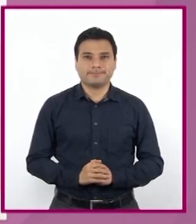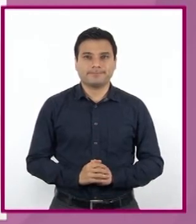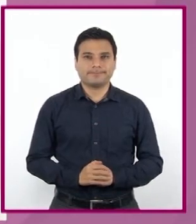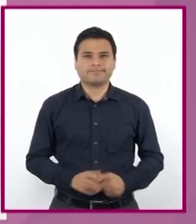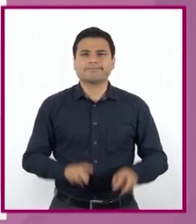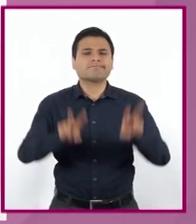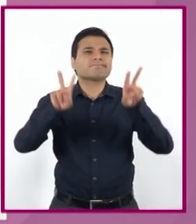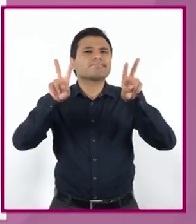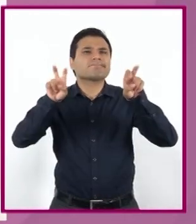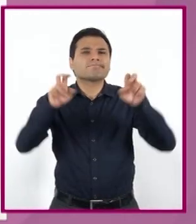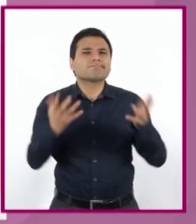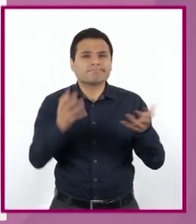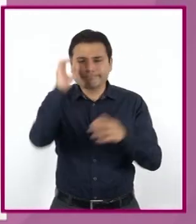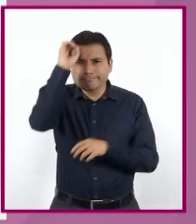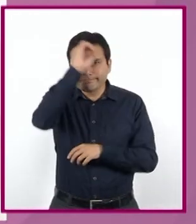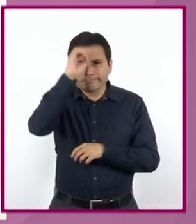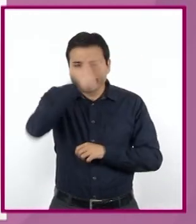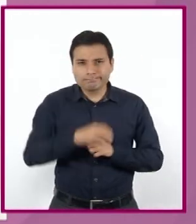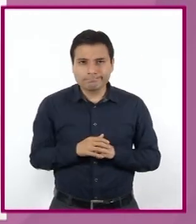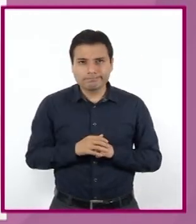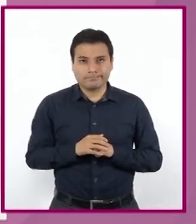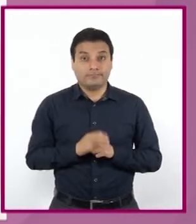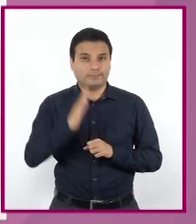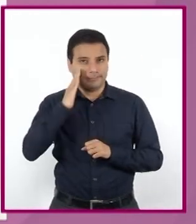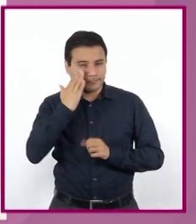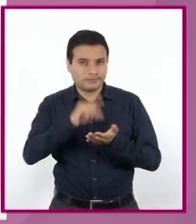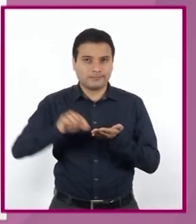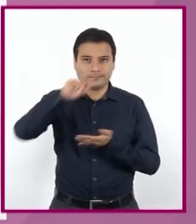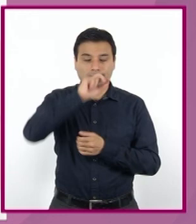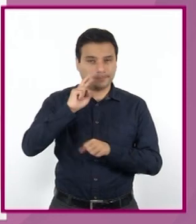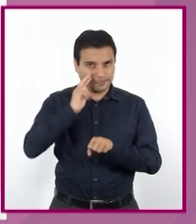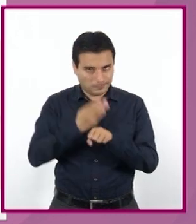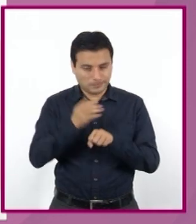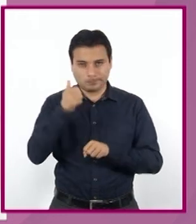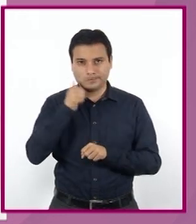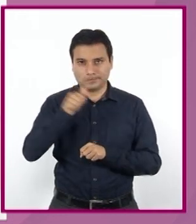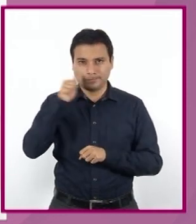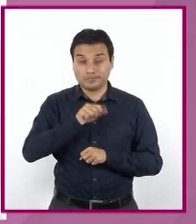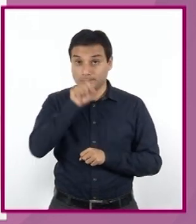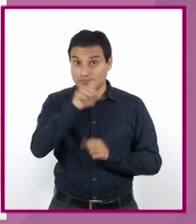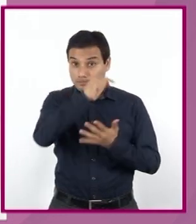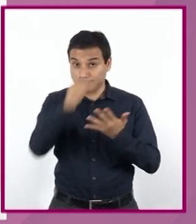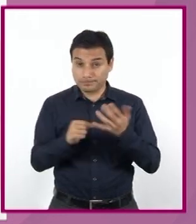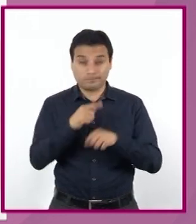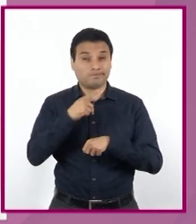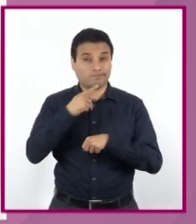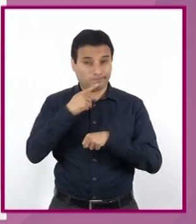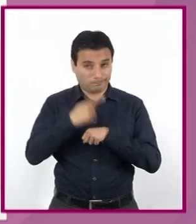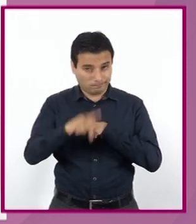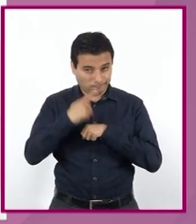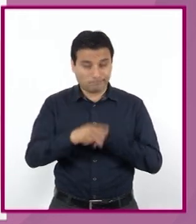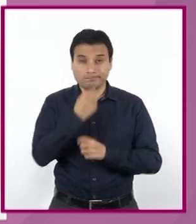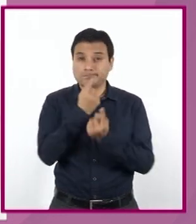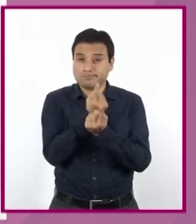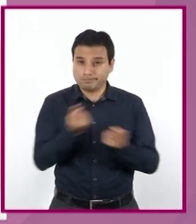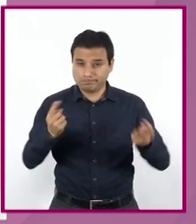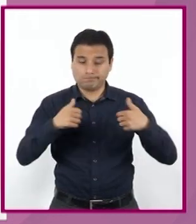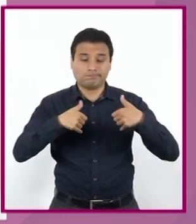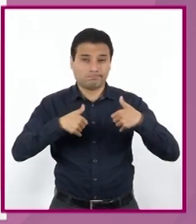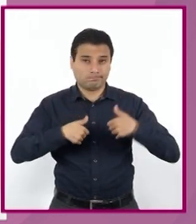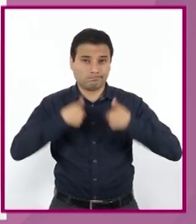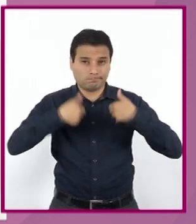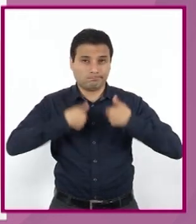El tema de este ensayo es el uso responsable de las redes sociales y factores de riesgo que influyen en niñas, niños